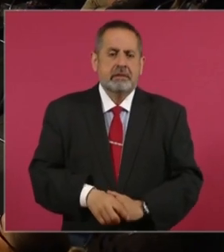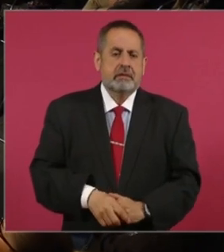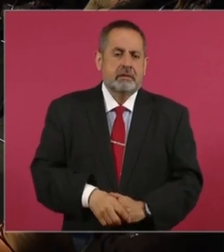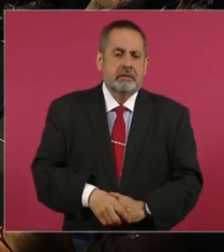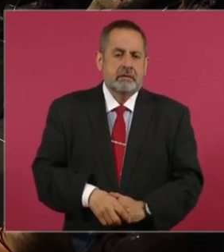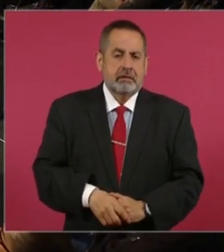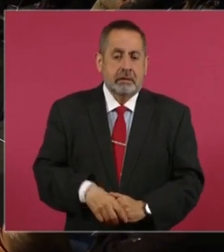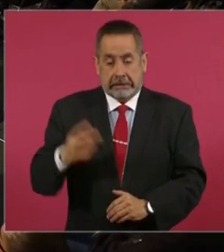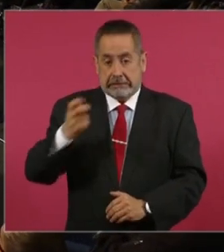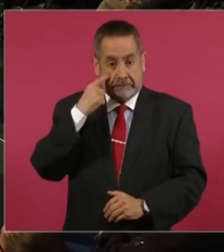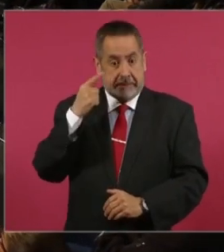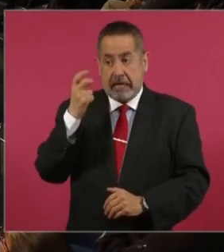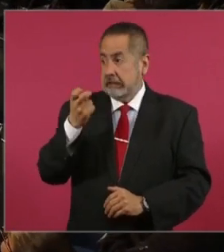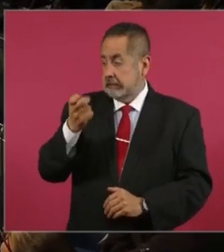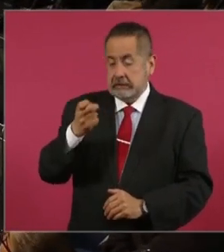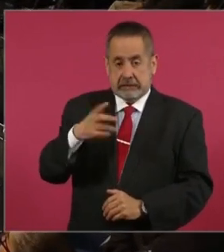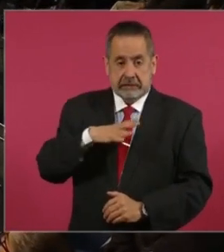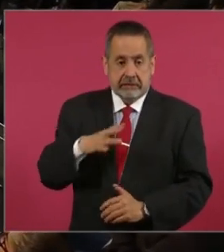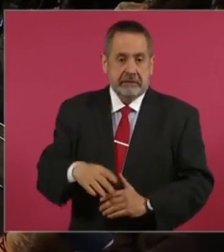Aquí está.